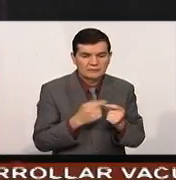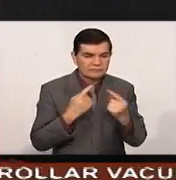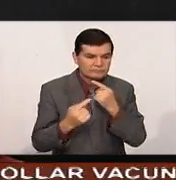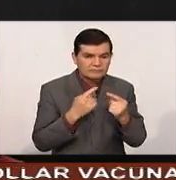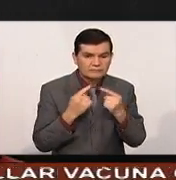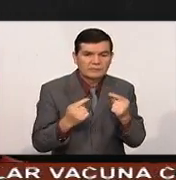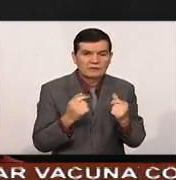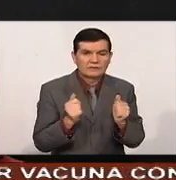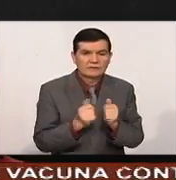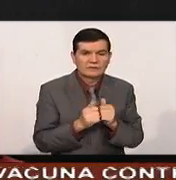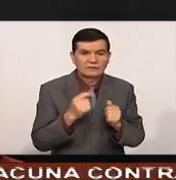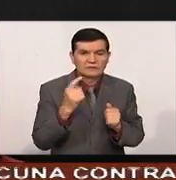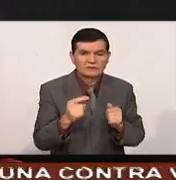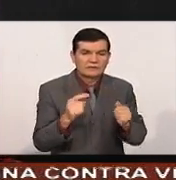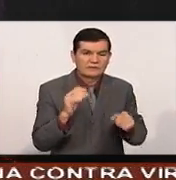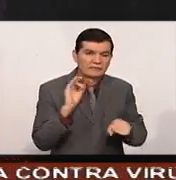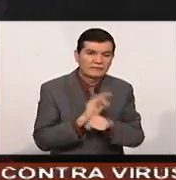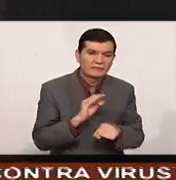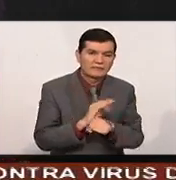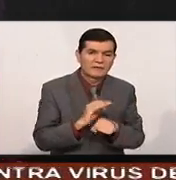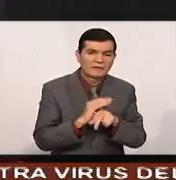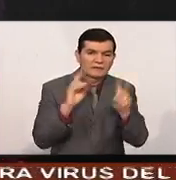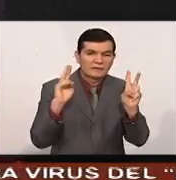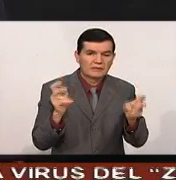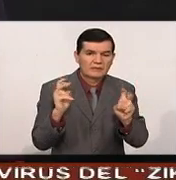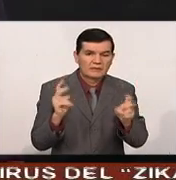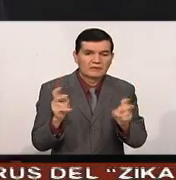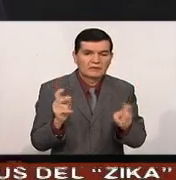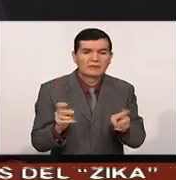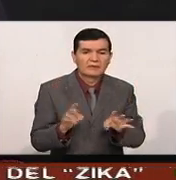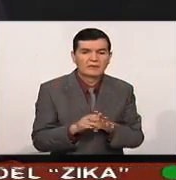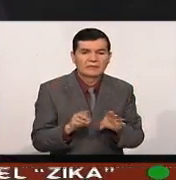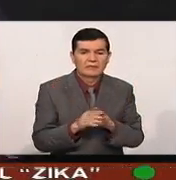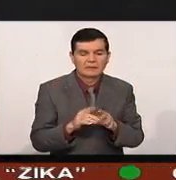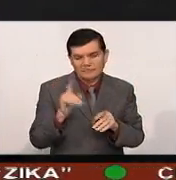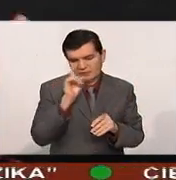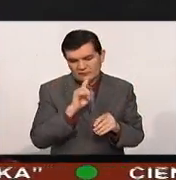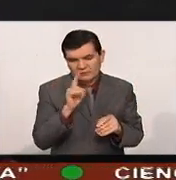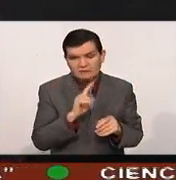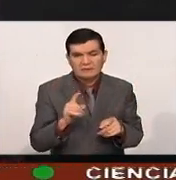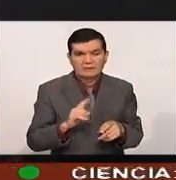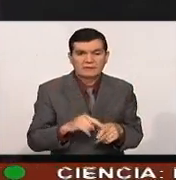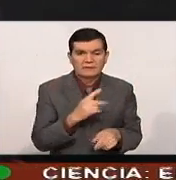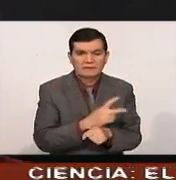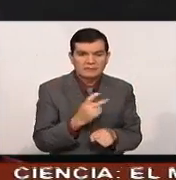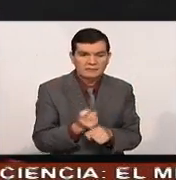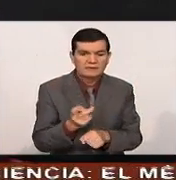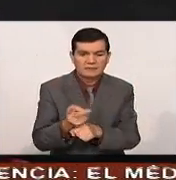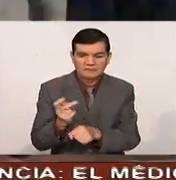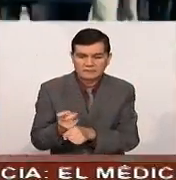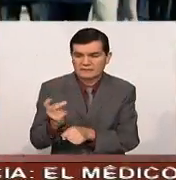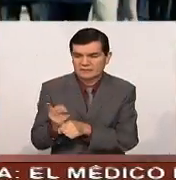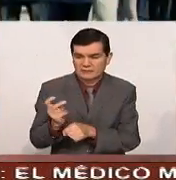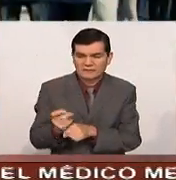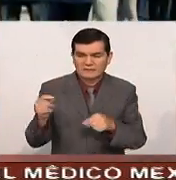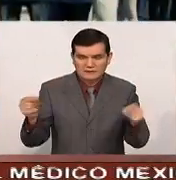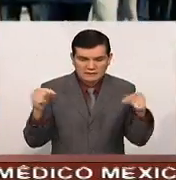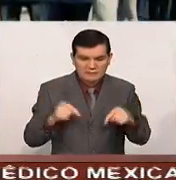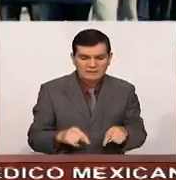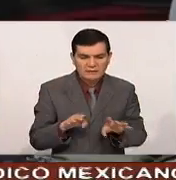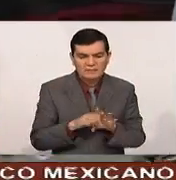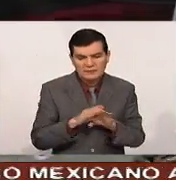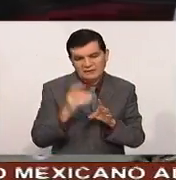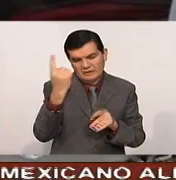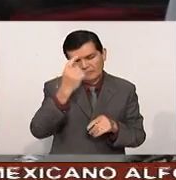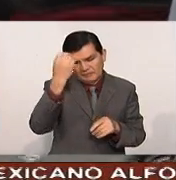consultivos, estamos reforzando el tema de consejería, invitando a la industria que venga a darnos su punto de